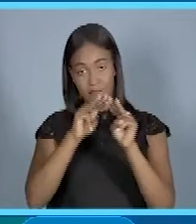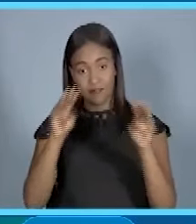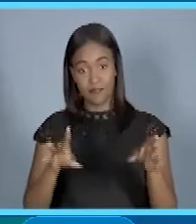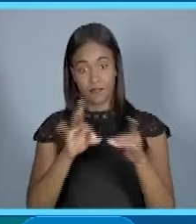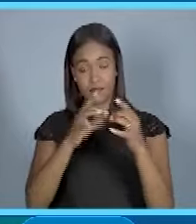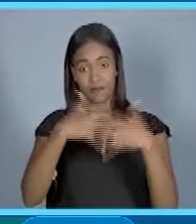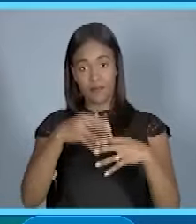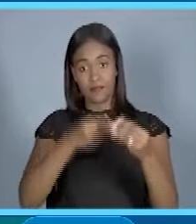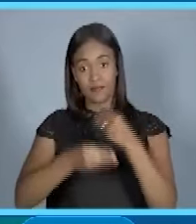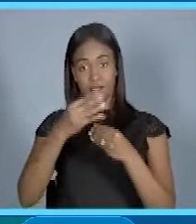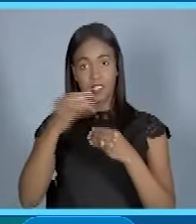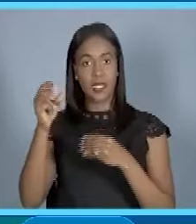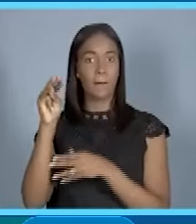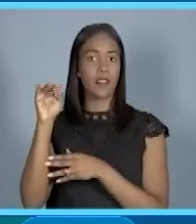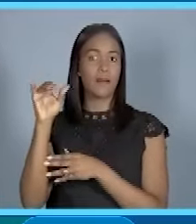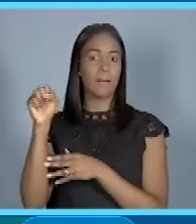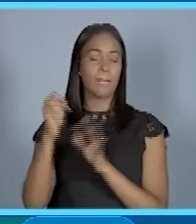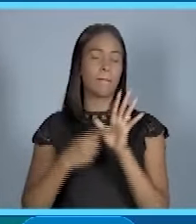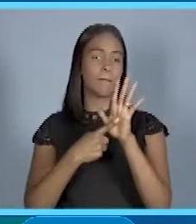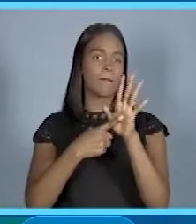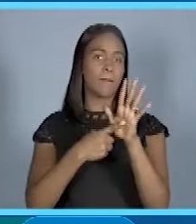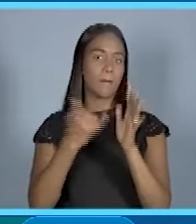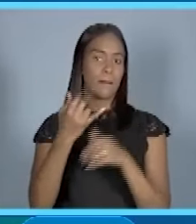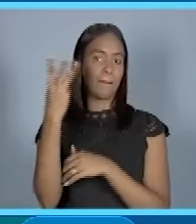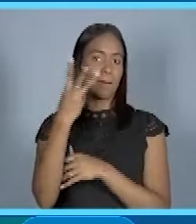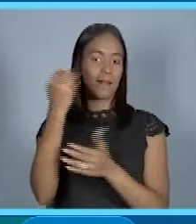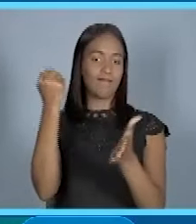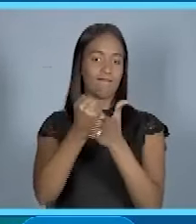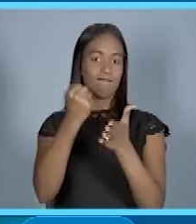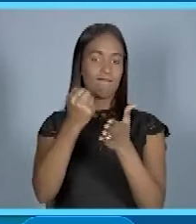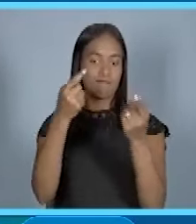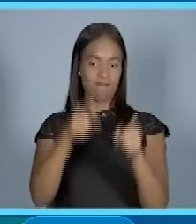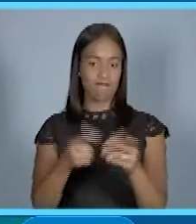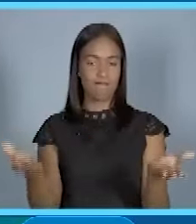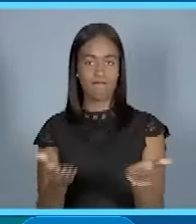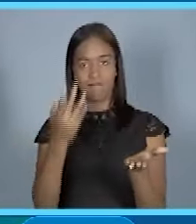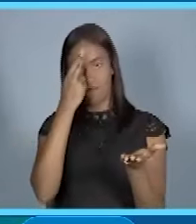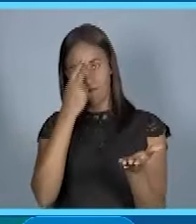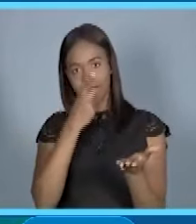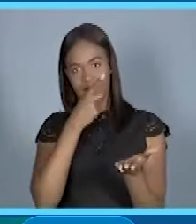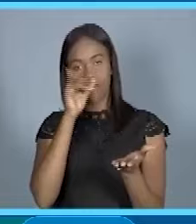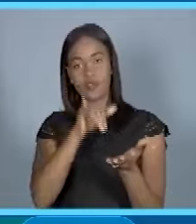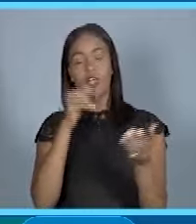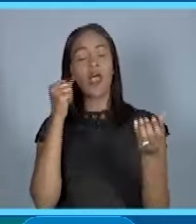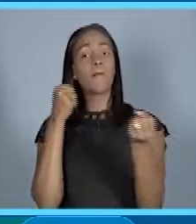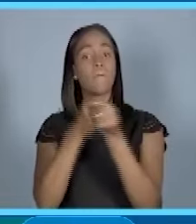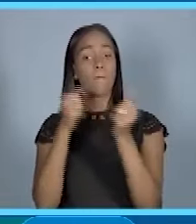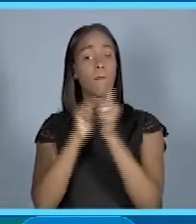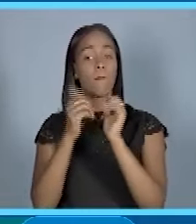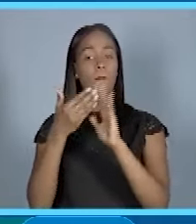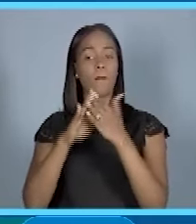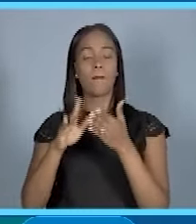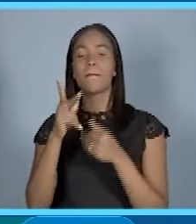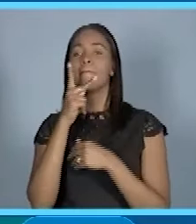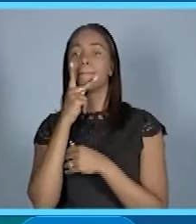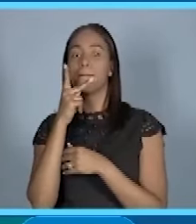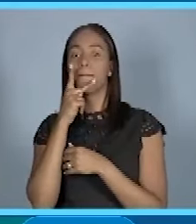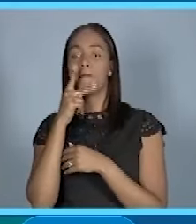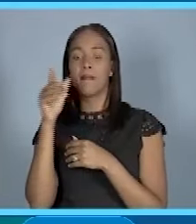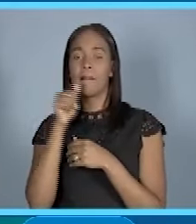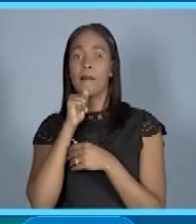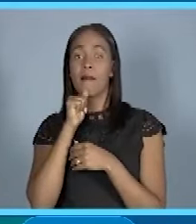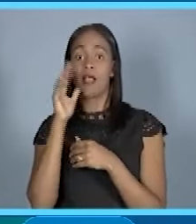de Industria, Comercio y MIPIMES presentó este miércoles el sello hecho en República Dominicana, esto con el apoyo del sector privado, el cual